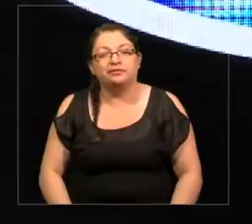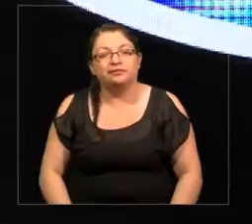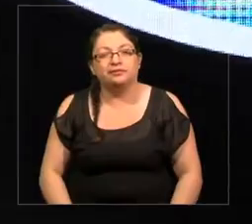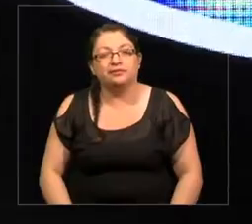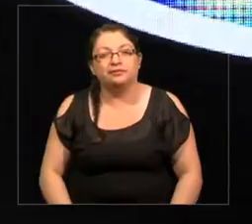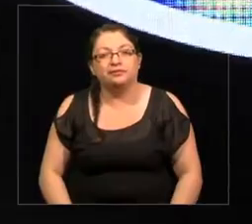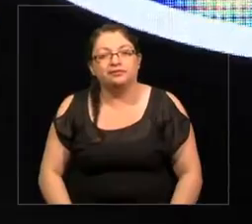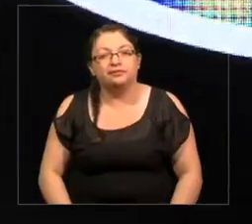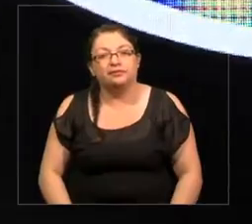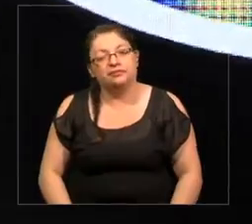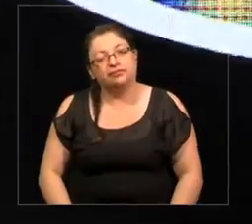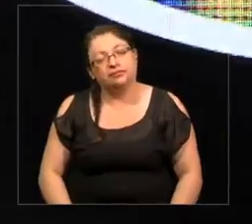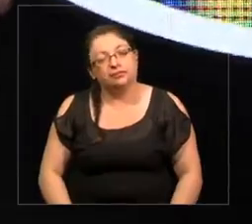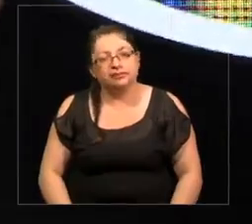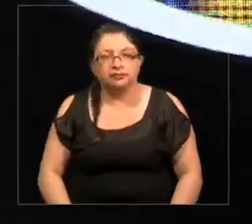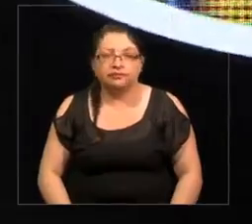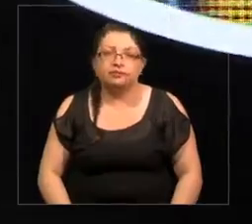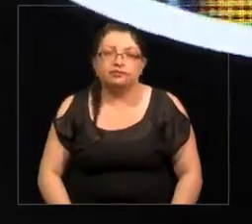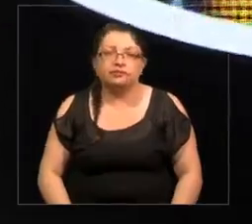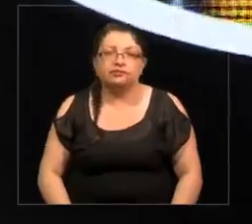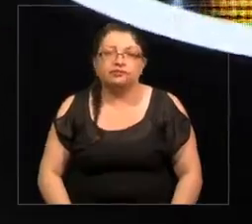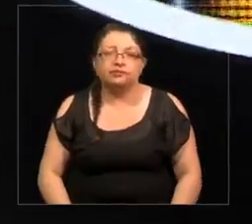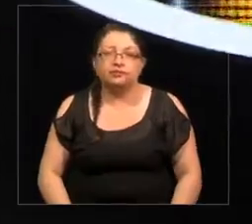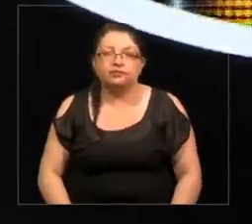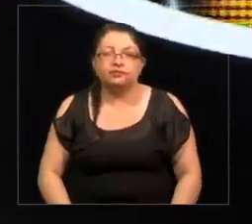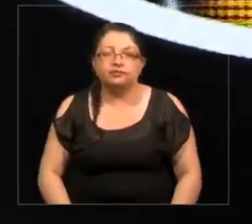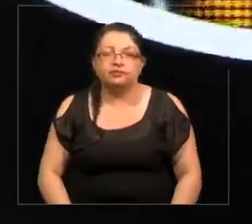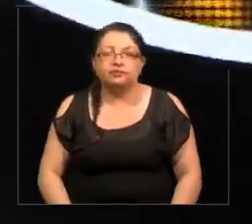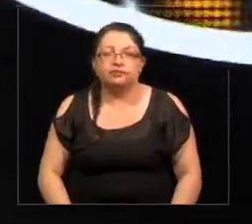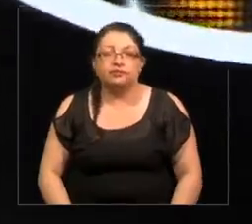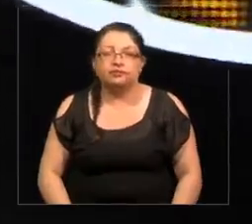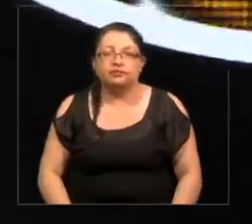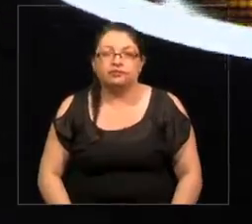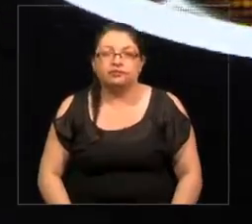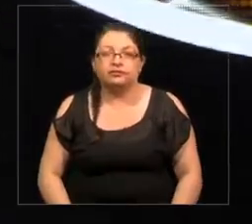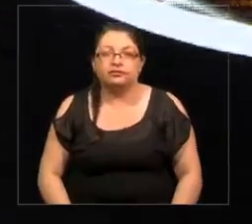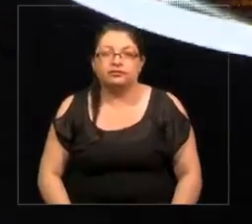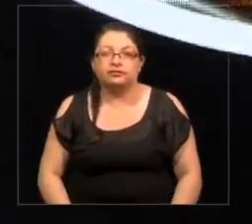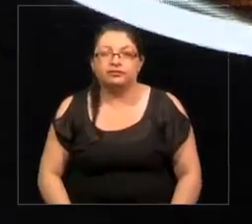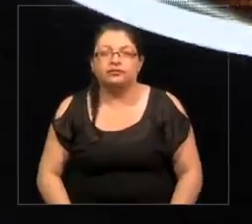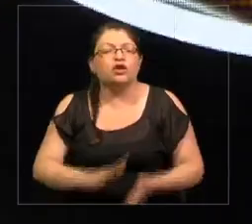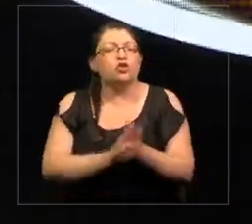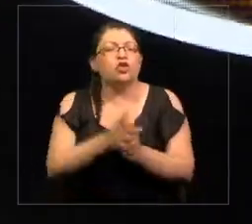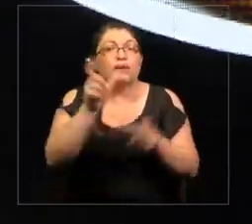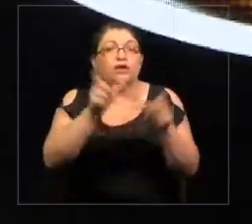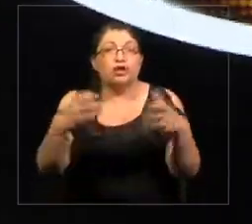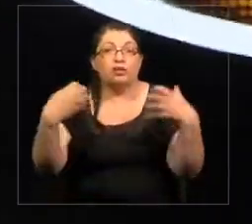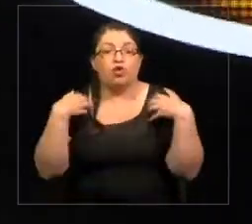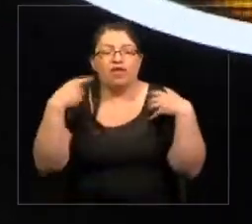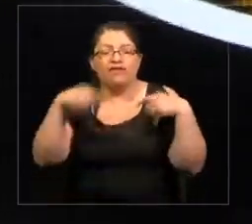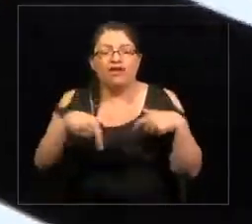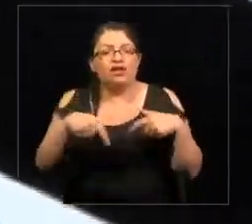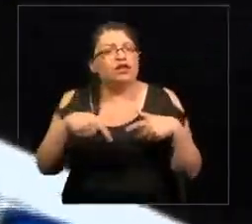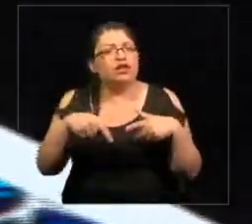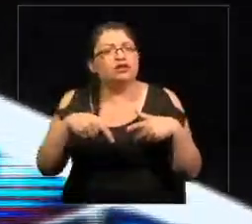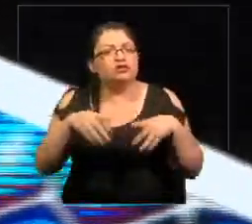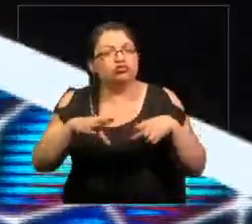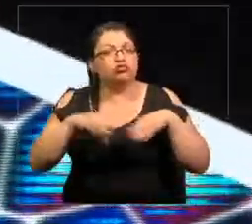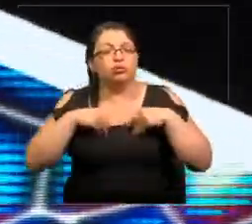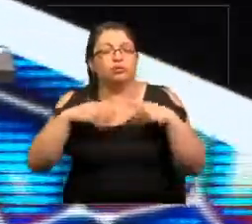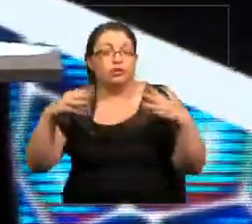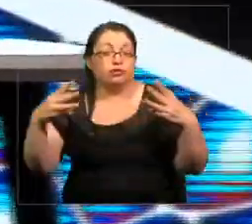una apropiación bastante amplia por todo por parte de todos los actores desde las naciones